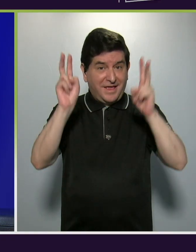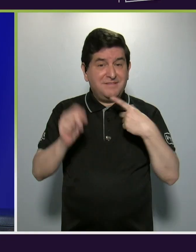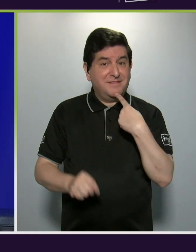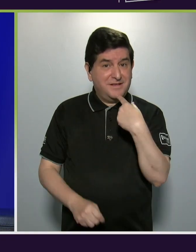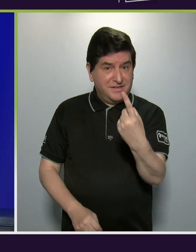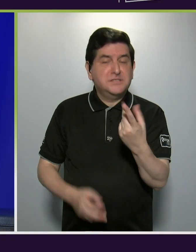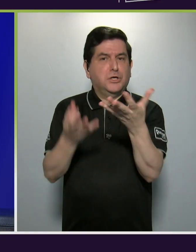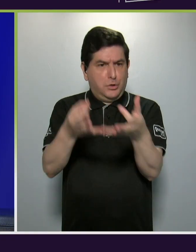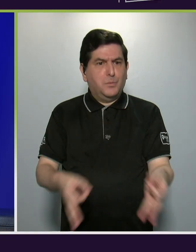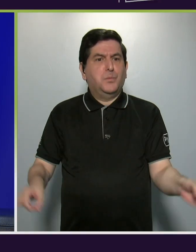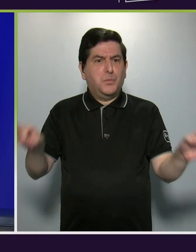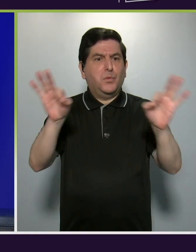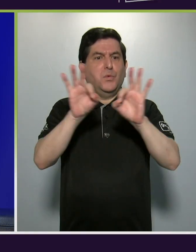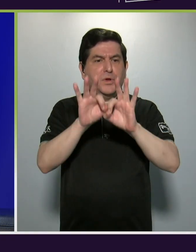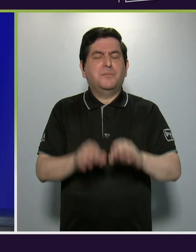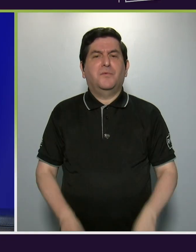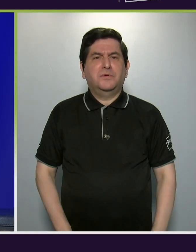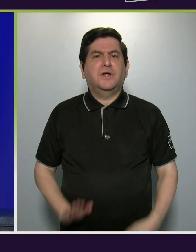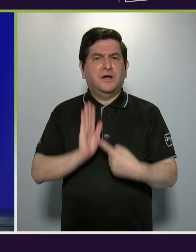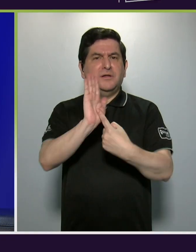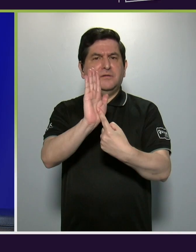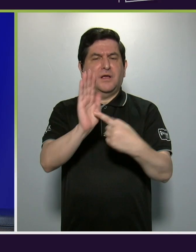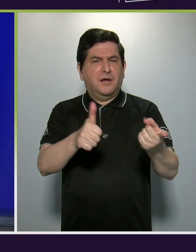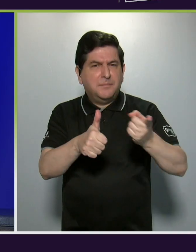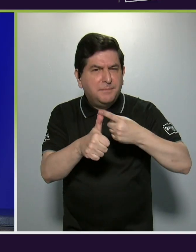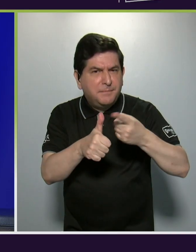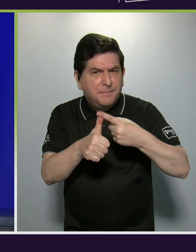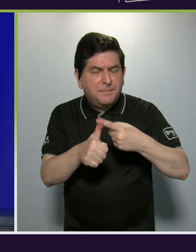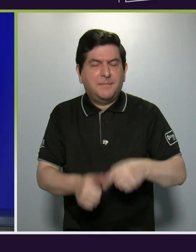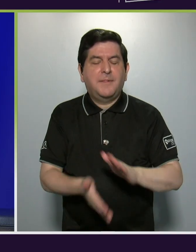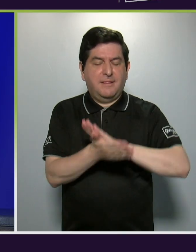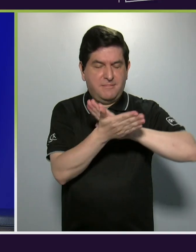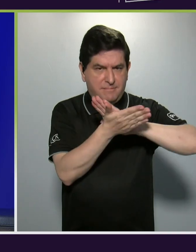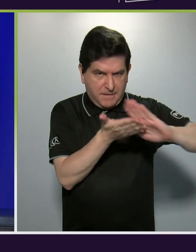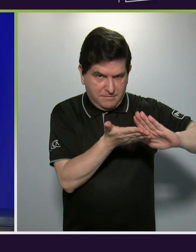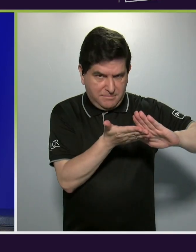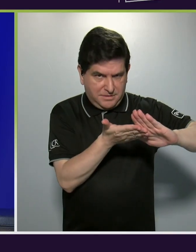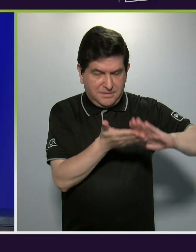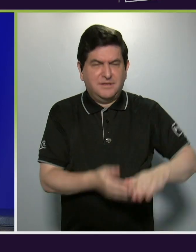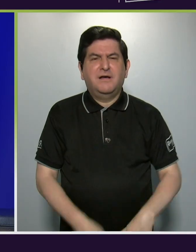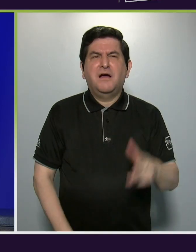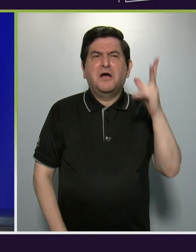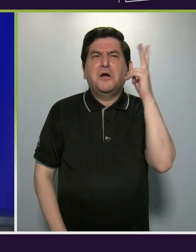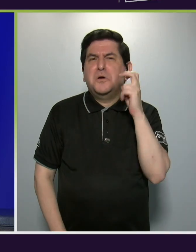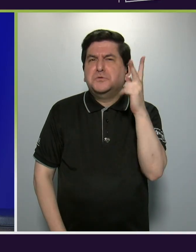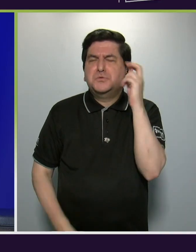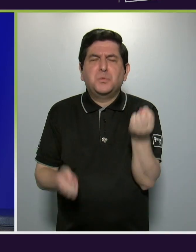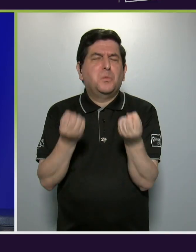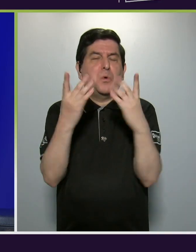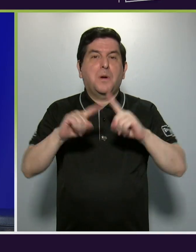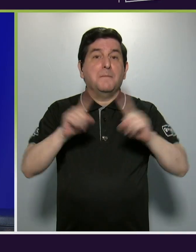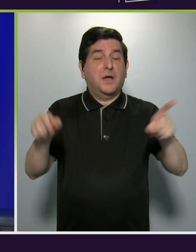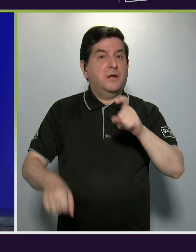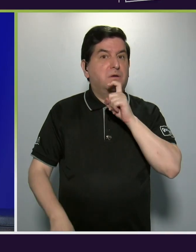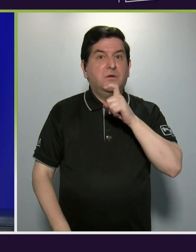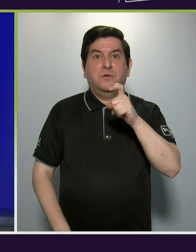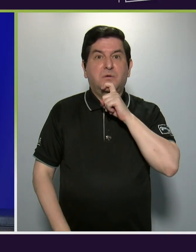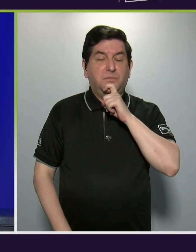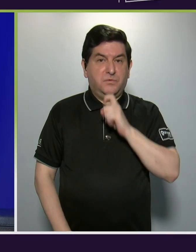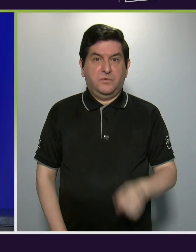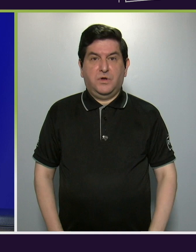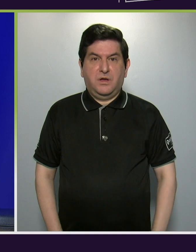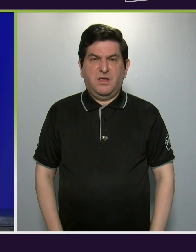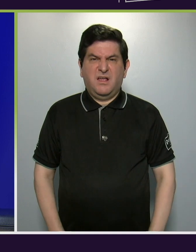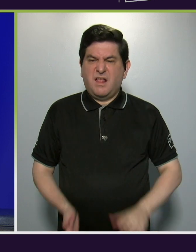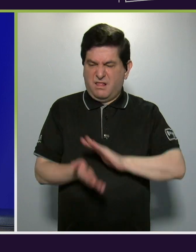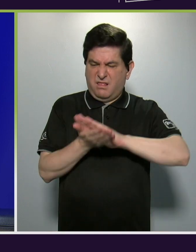muy importantes de rescatar, y el primero tiene que ver con la dignidad, que la oímos en todo lado, pero cuesta tantísimo poder decir qué